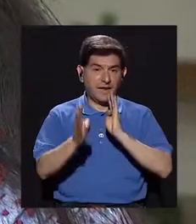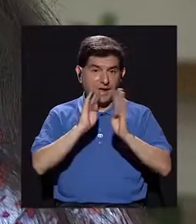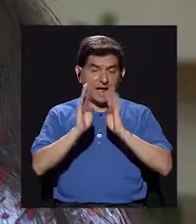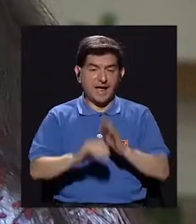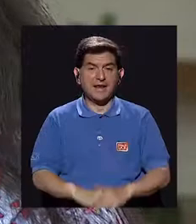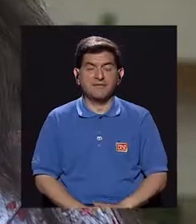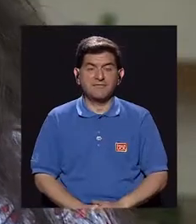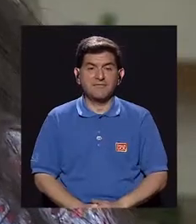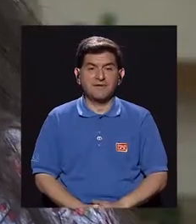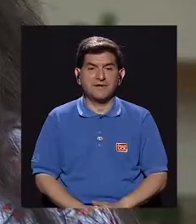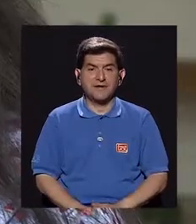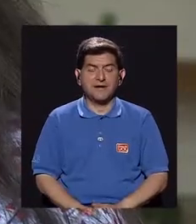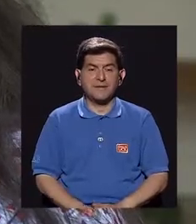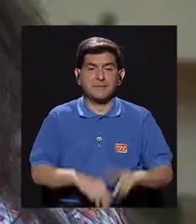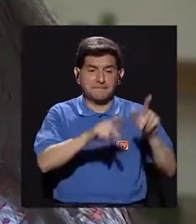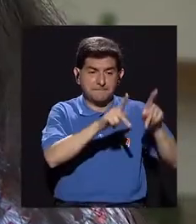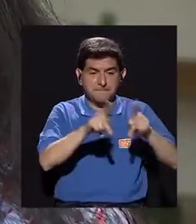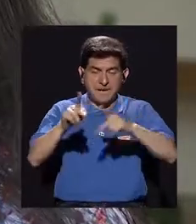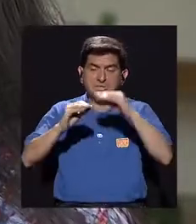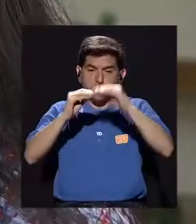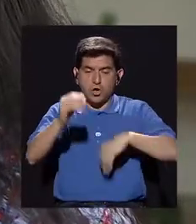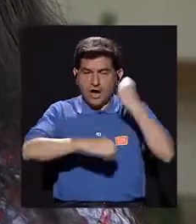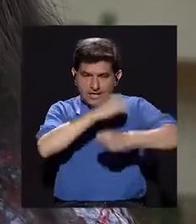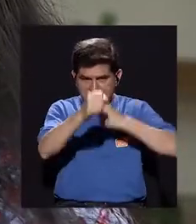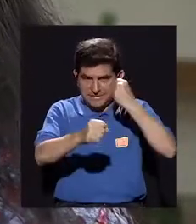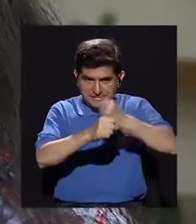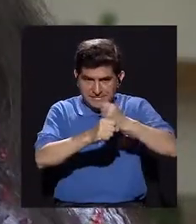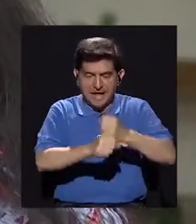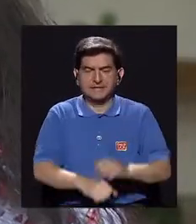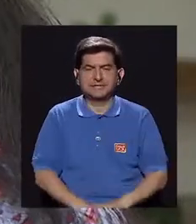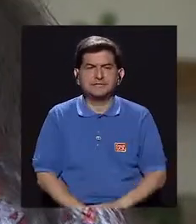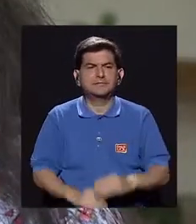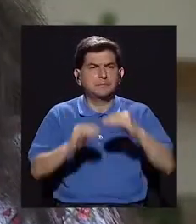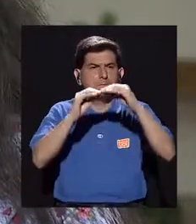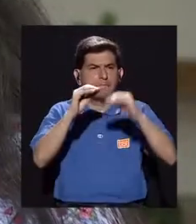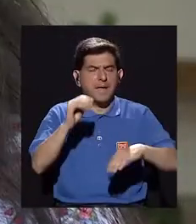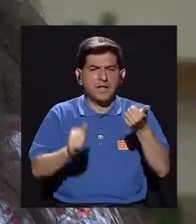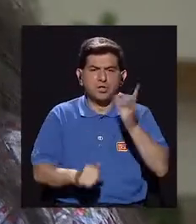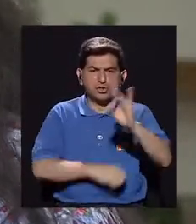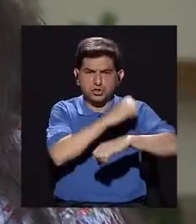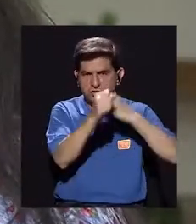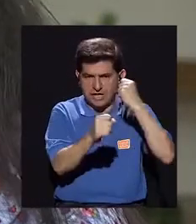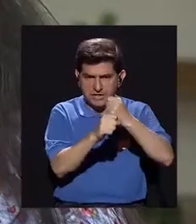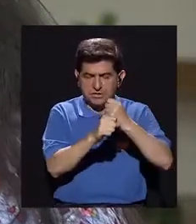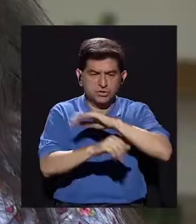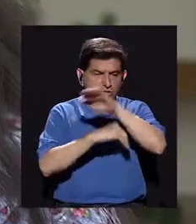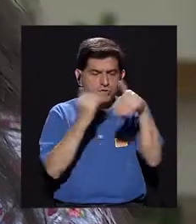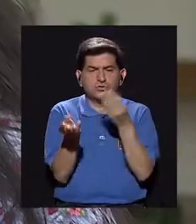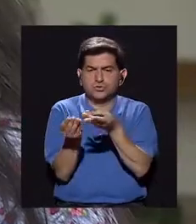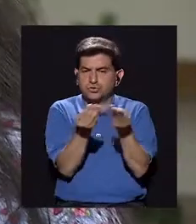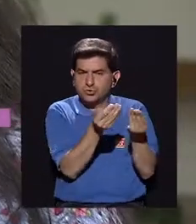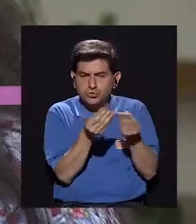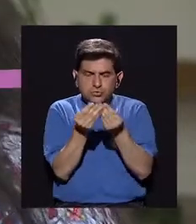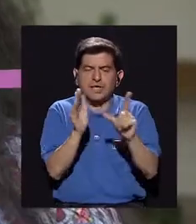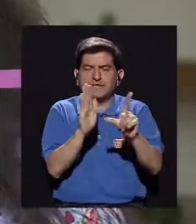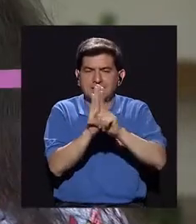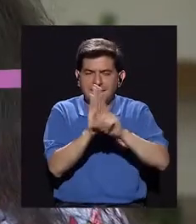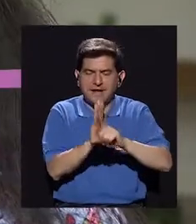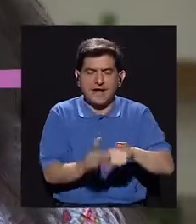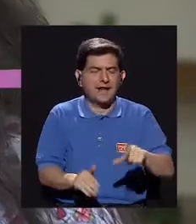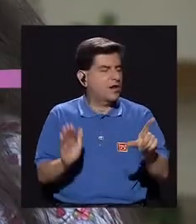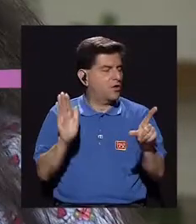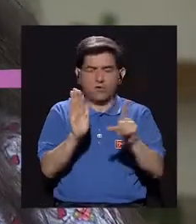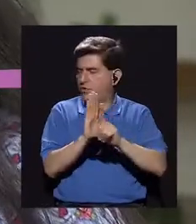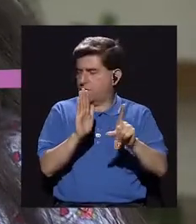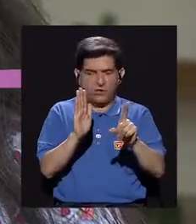Cuando hablamos de, si estamos hablando de personas menores de edad, ¿verdad?, menores de 18 años, toda sustancia legal